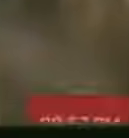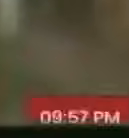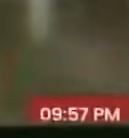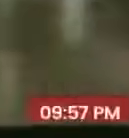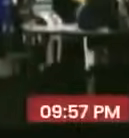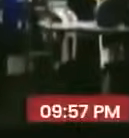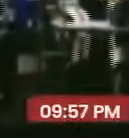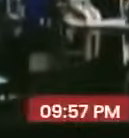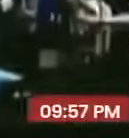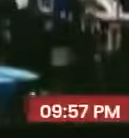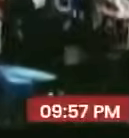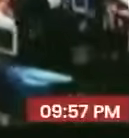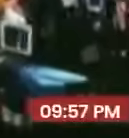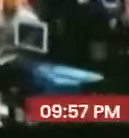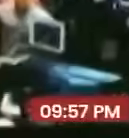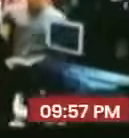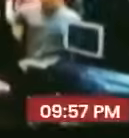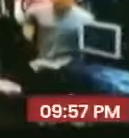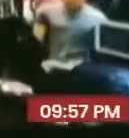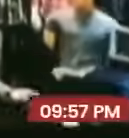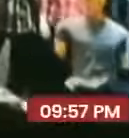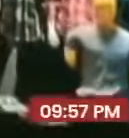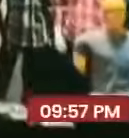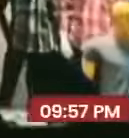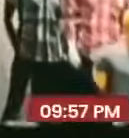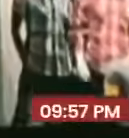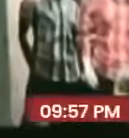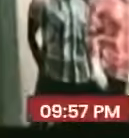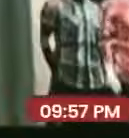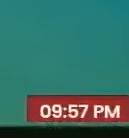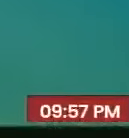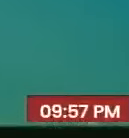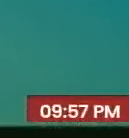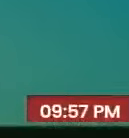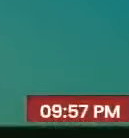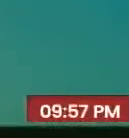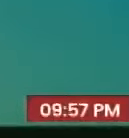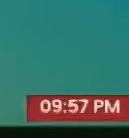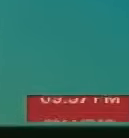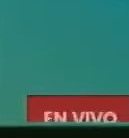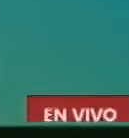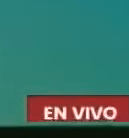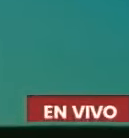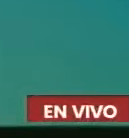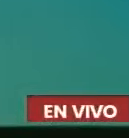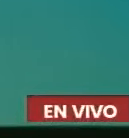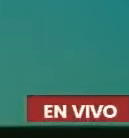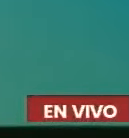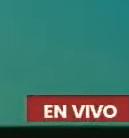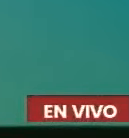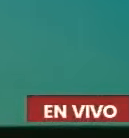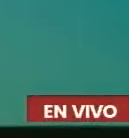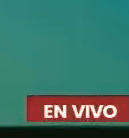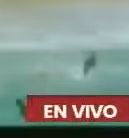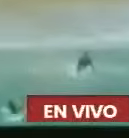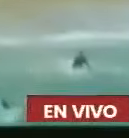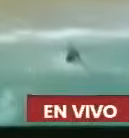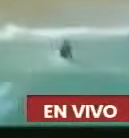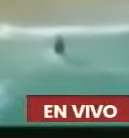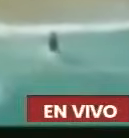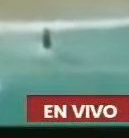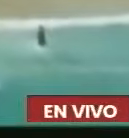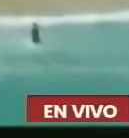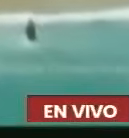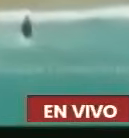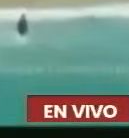potencial industrial y comercial, le posicionan como un destino preferido por excelencia desde distintos